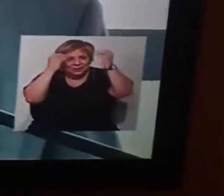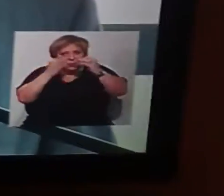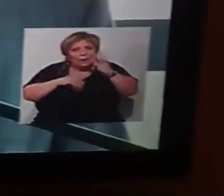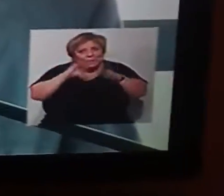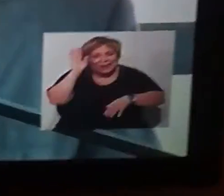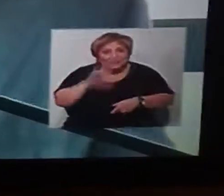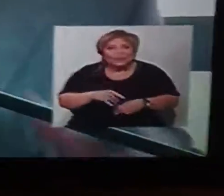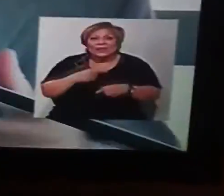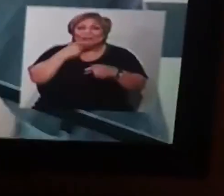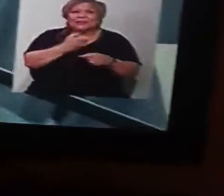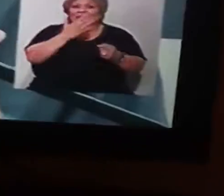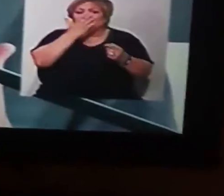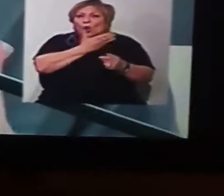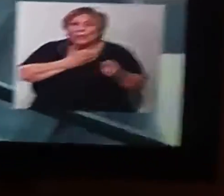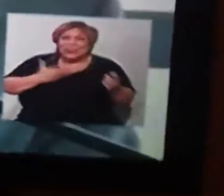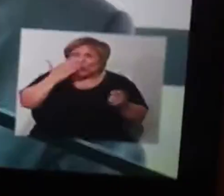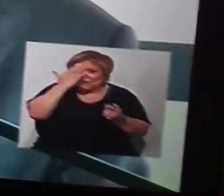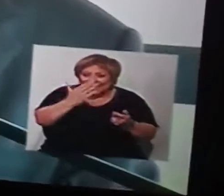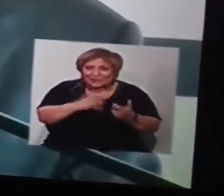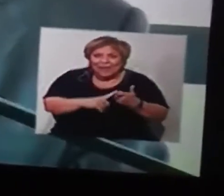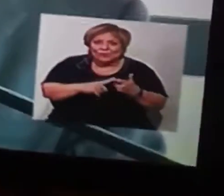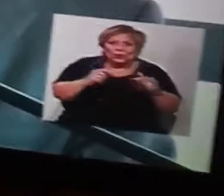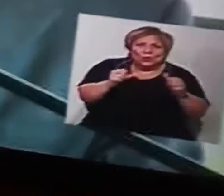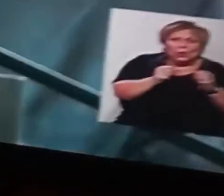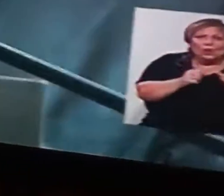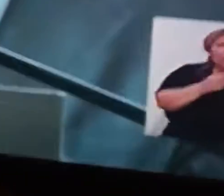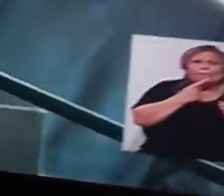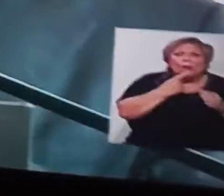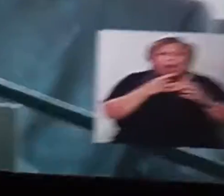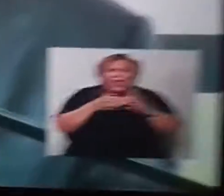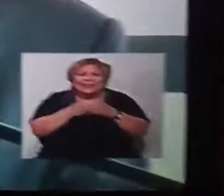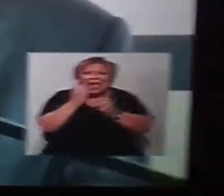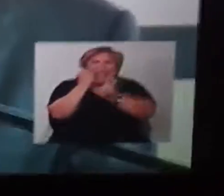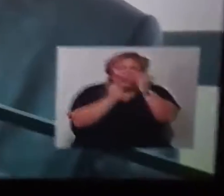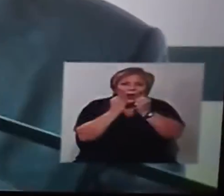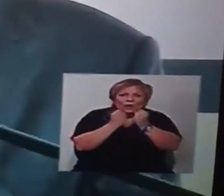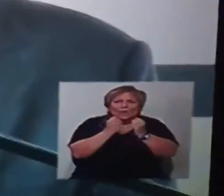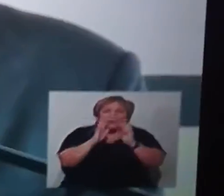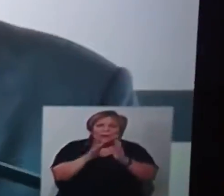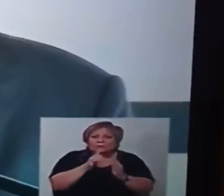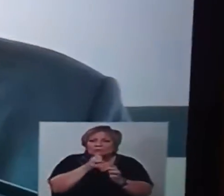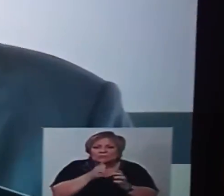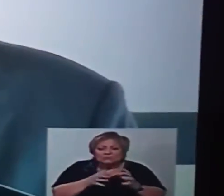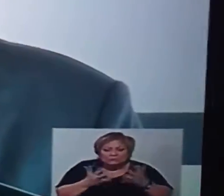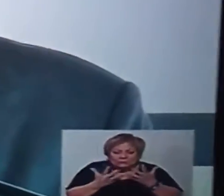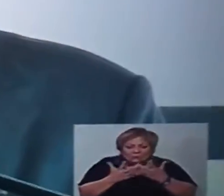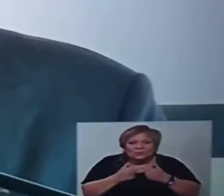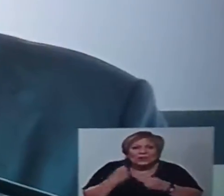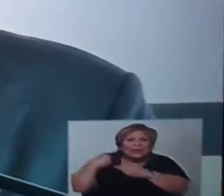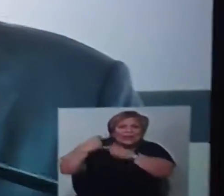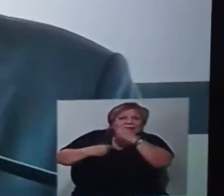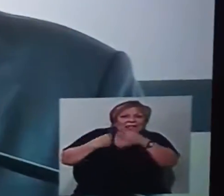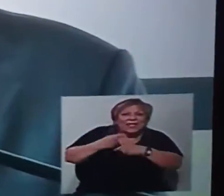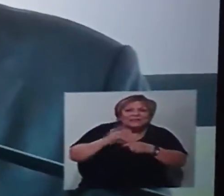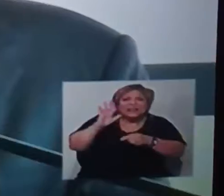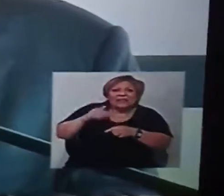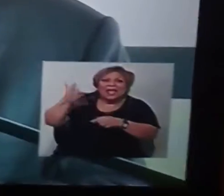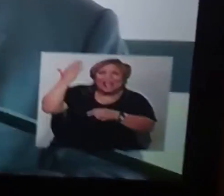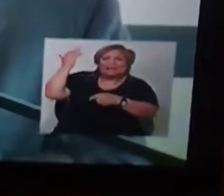que los gobiernos del frente amplio se hayan aplicado políticas económicas sobre todo de narón de otros gobiernos vía